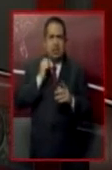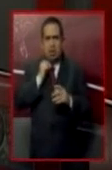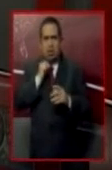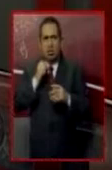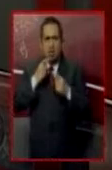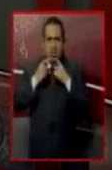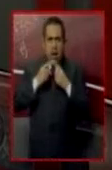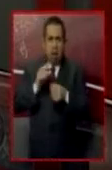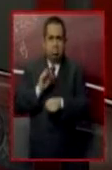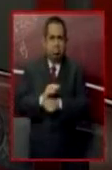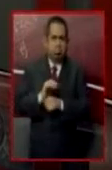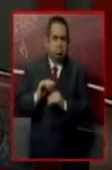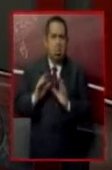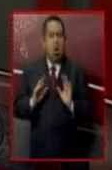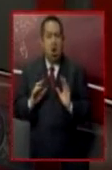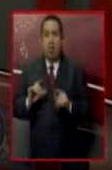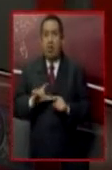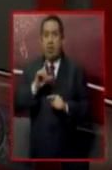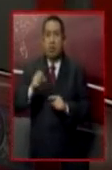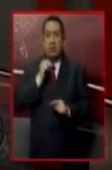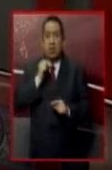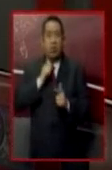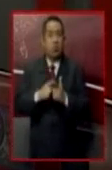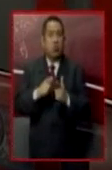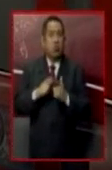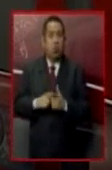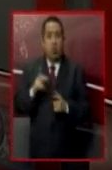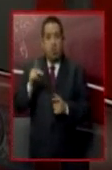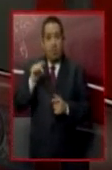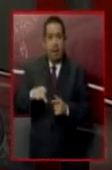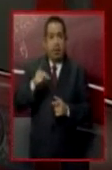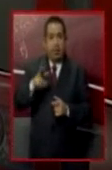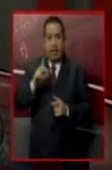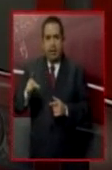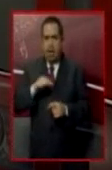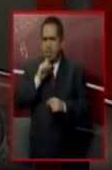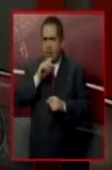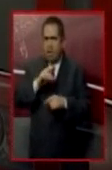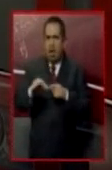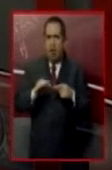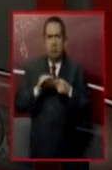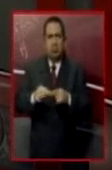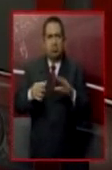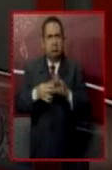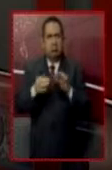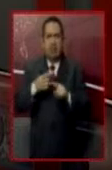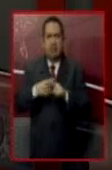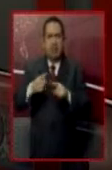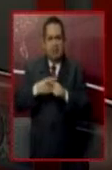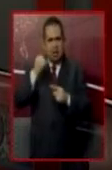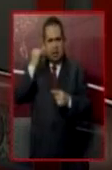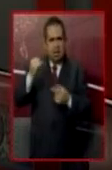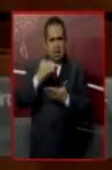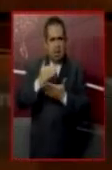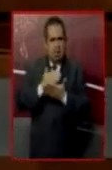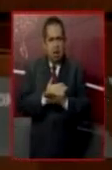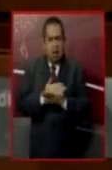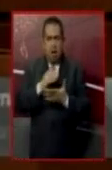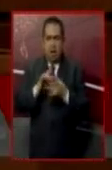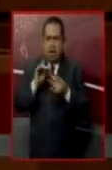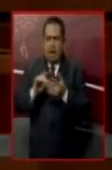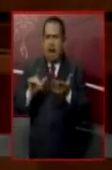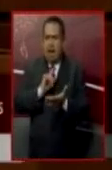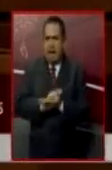senadores que hablaran a favor. Posteriormente, senadores de los grupos parlamentarios del PAN y del PRD también presentaron reservas a diversas disposiciones del proyecto de